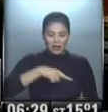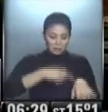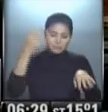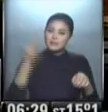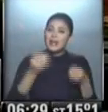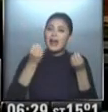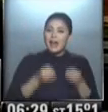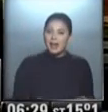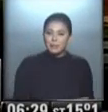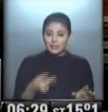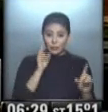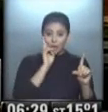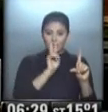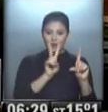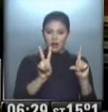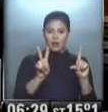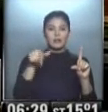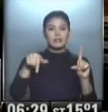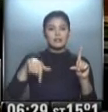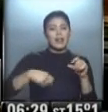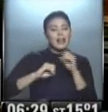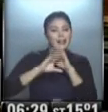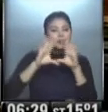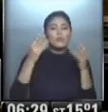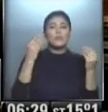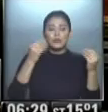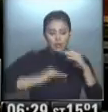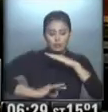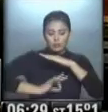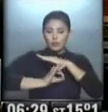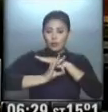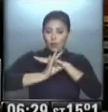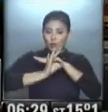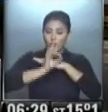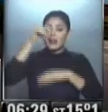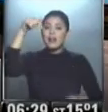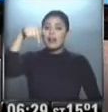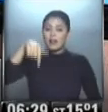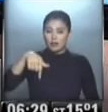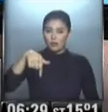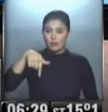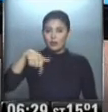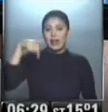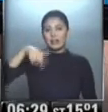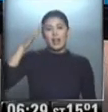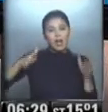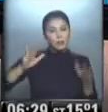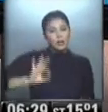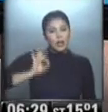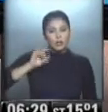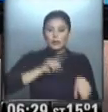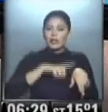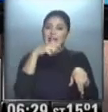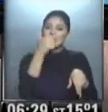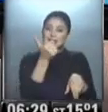ya estamos viendo un poquito de claridad. Es que el sol a esta altura del año está saliendo a las